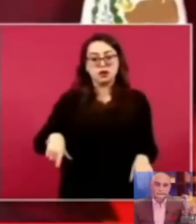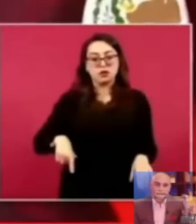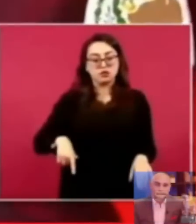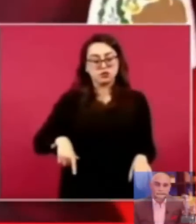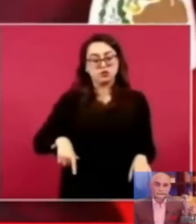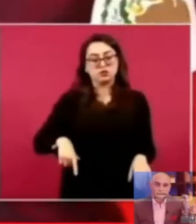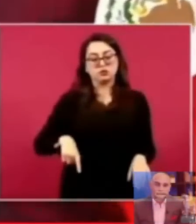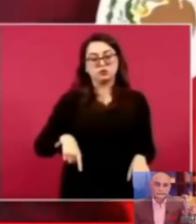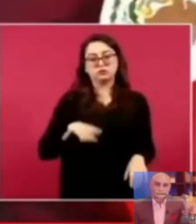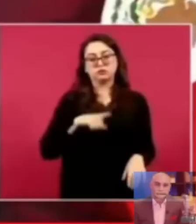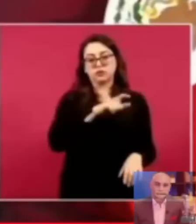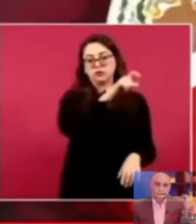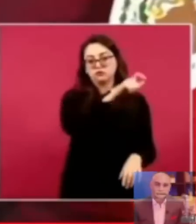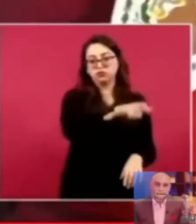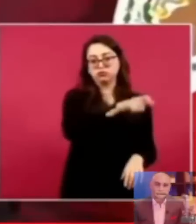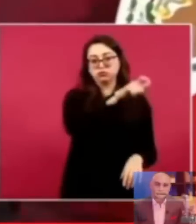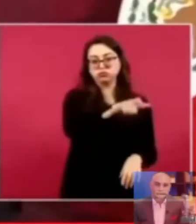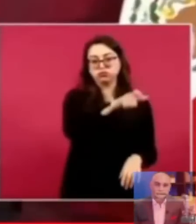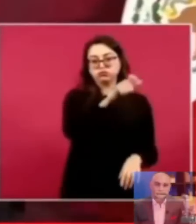eso lo podemos probar